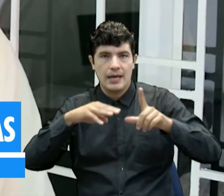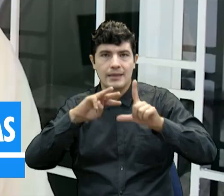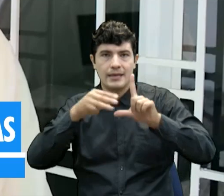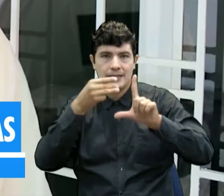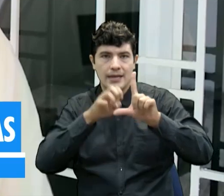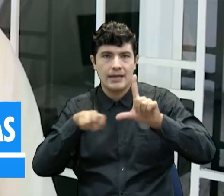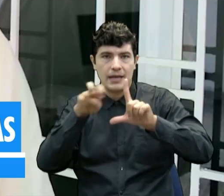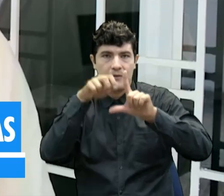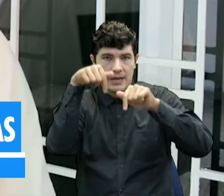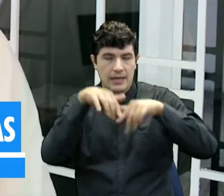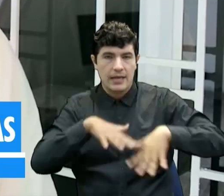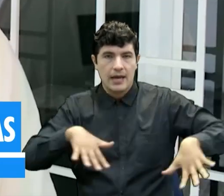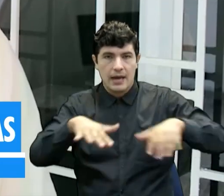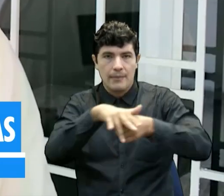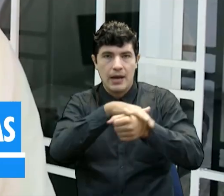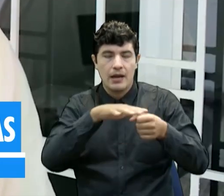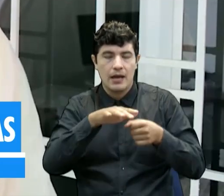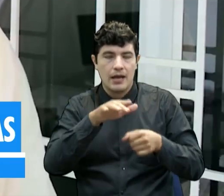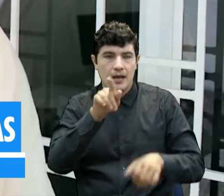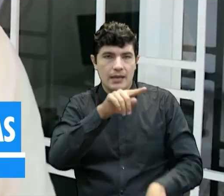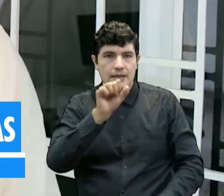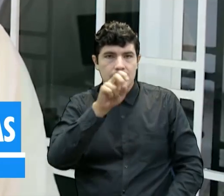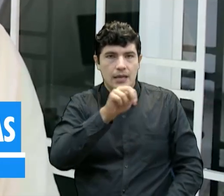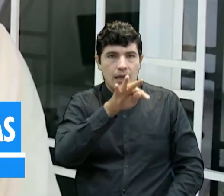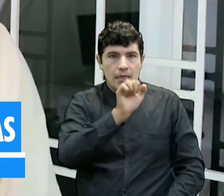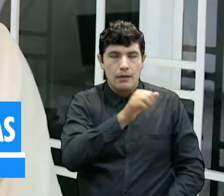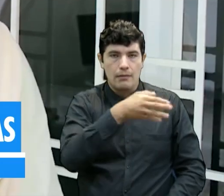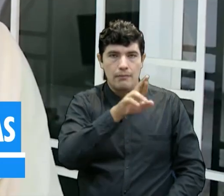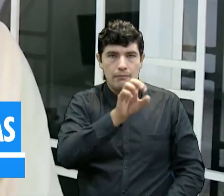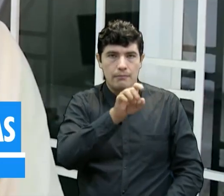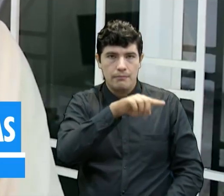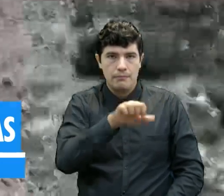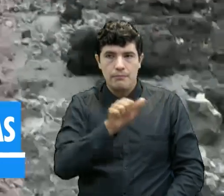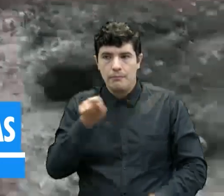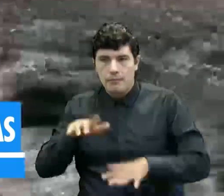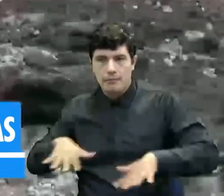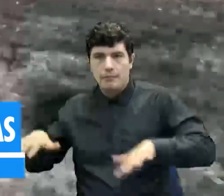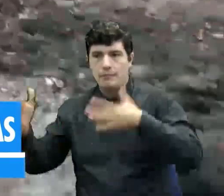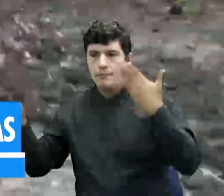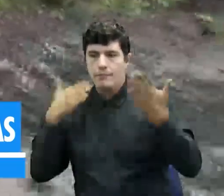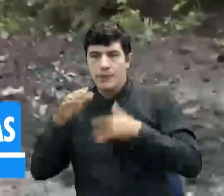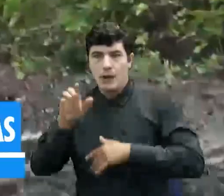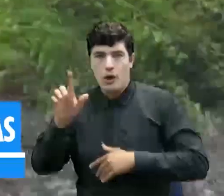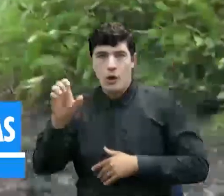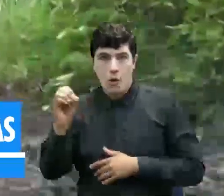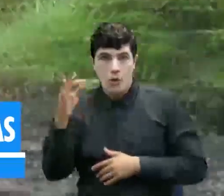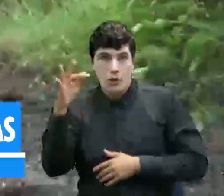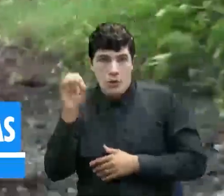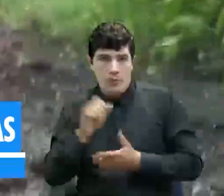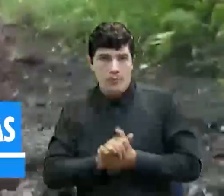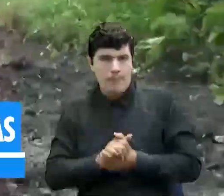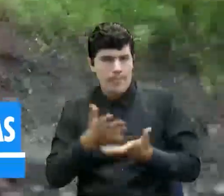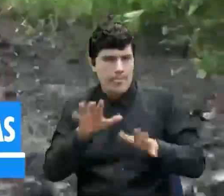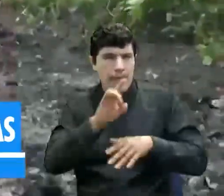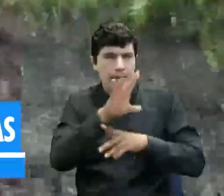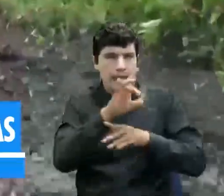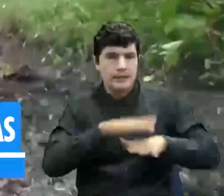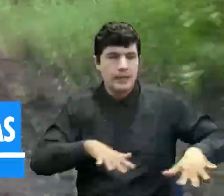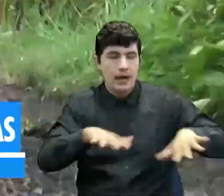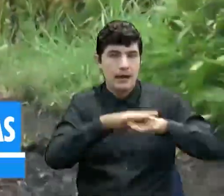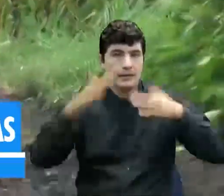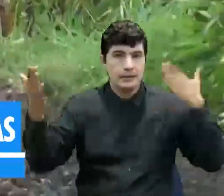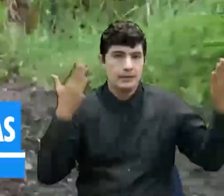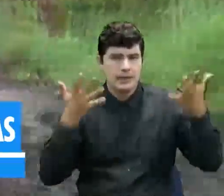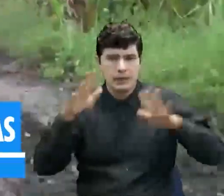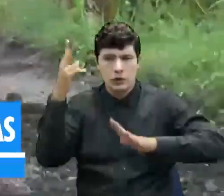sector de santa rosa con el corregimiento de loto a por lo menos 15 veredas y más de 2.000 habitantes de